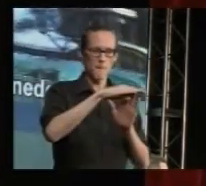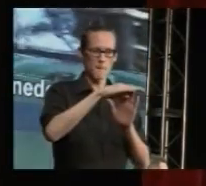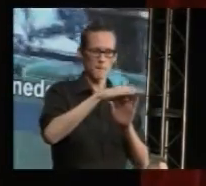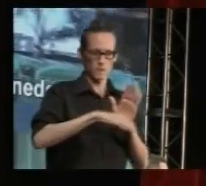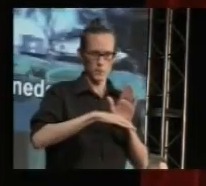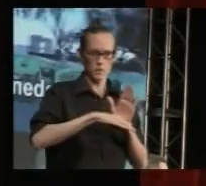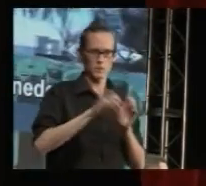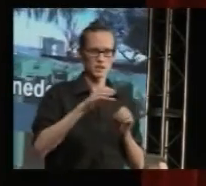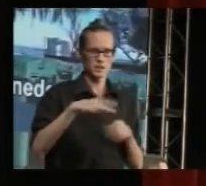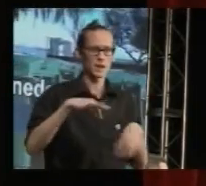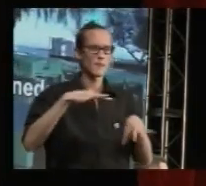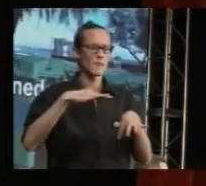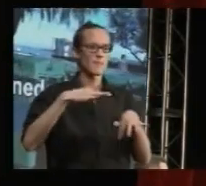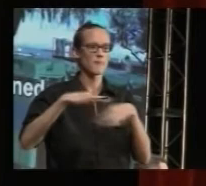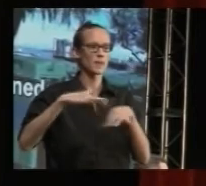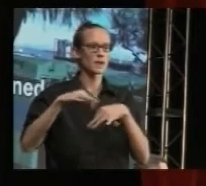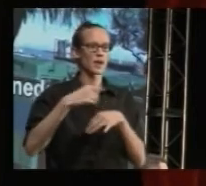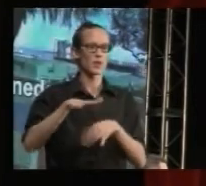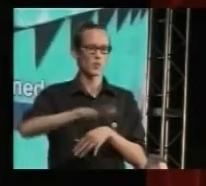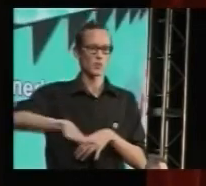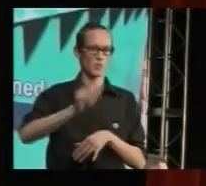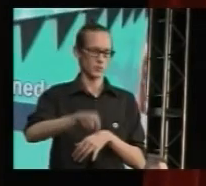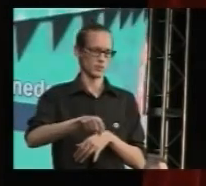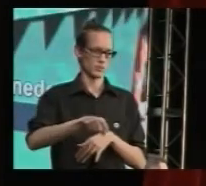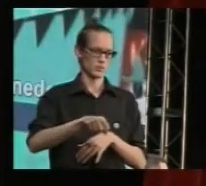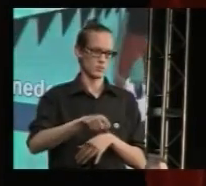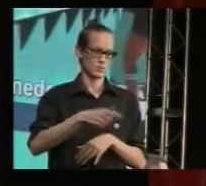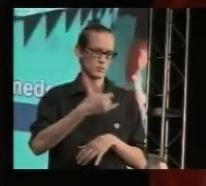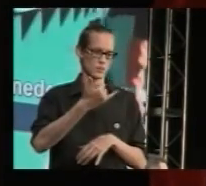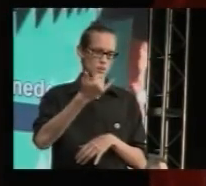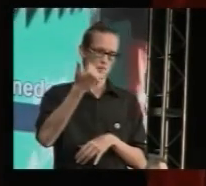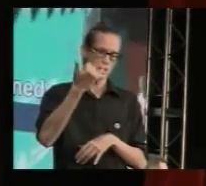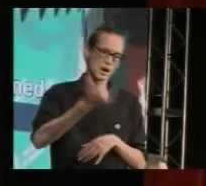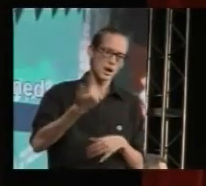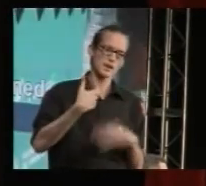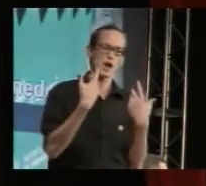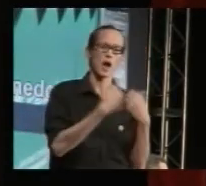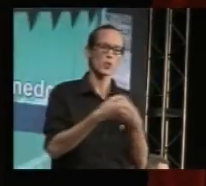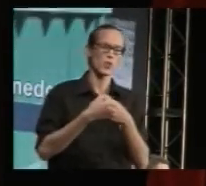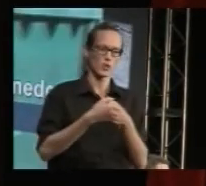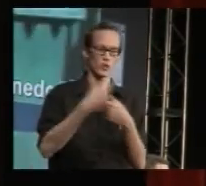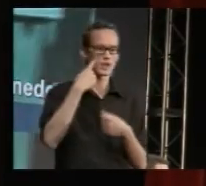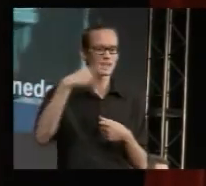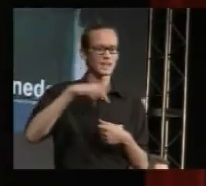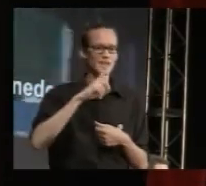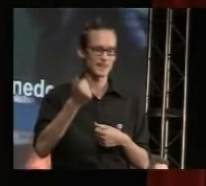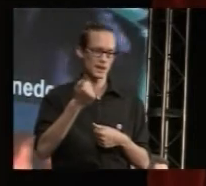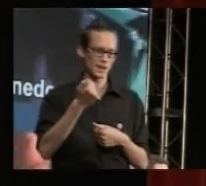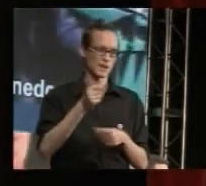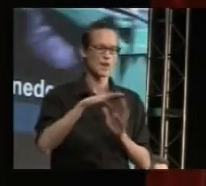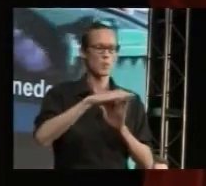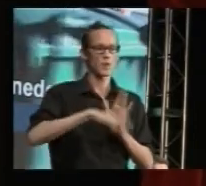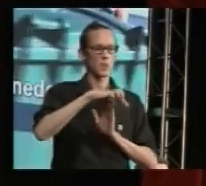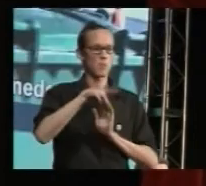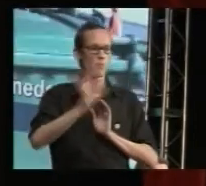tu Barrio y que recorre las distintas vecinales de la ciudad. Mediante convenio con el INTA hemos fortalecido el programa Pro Huerta,